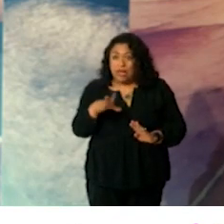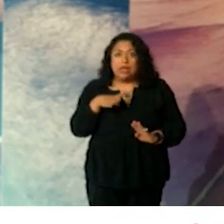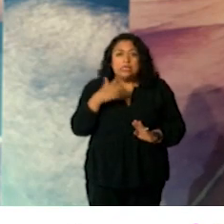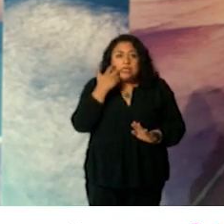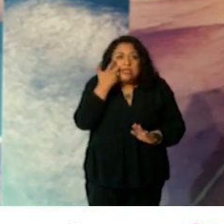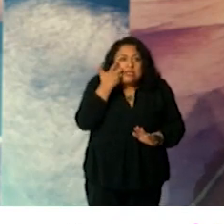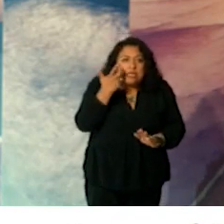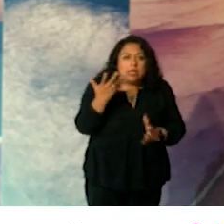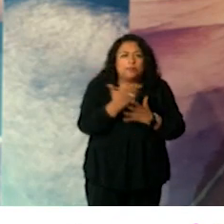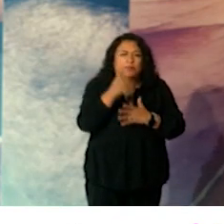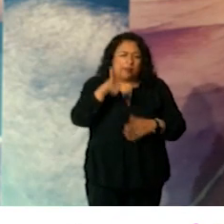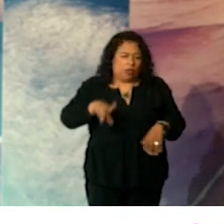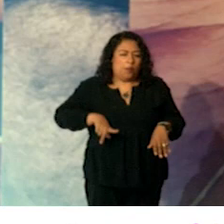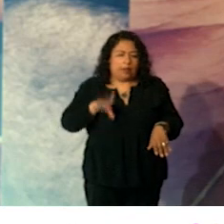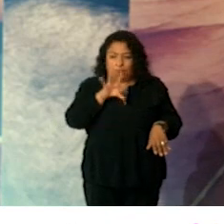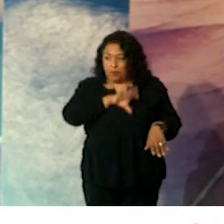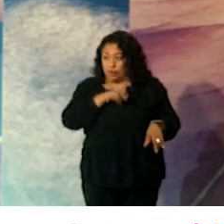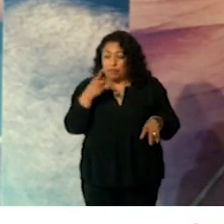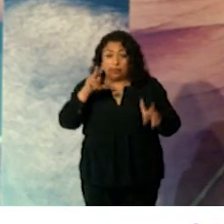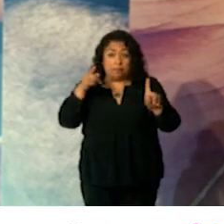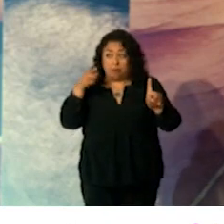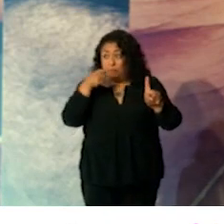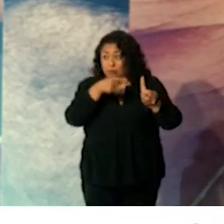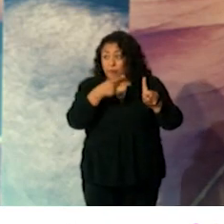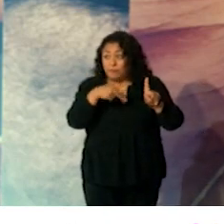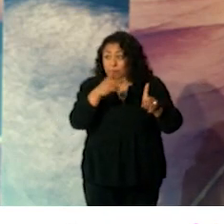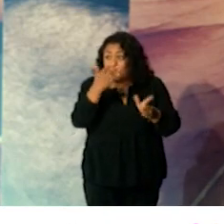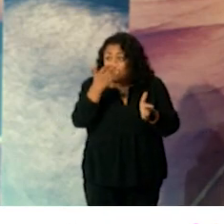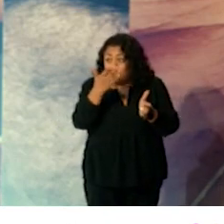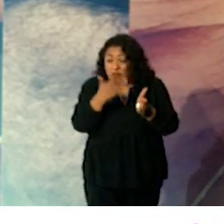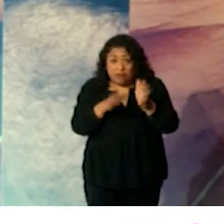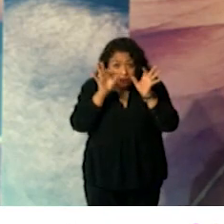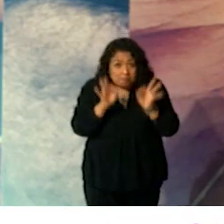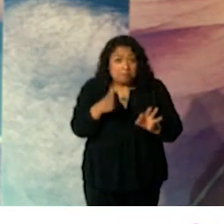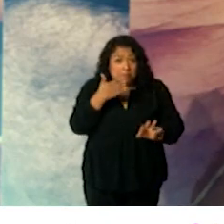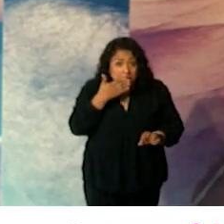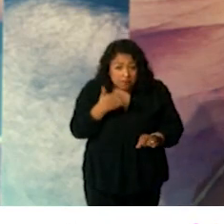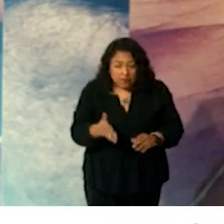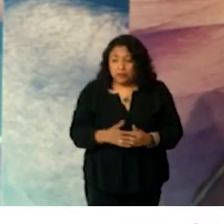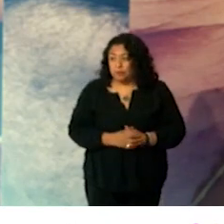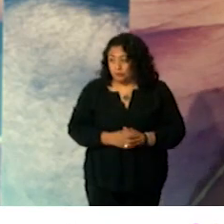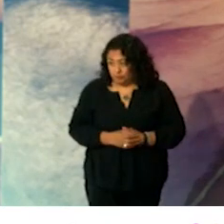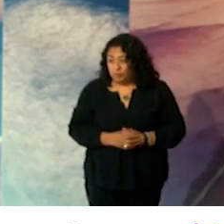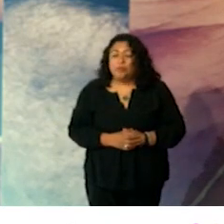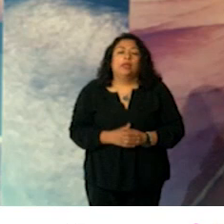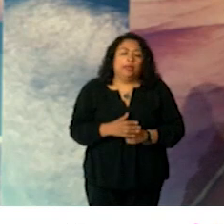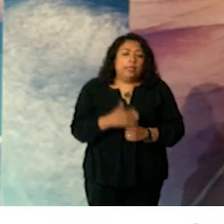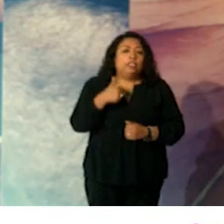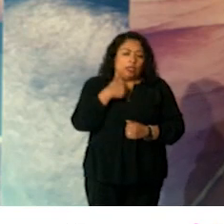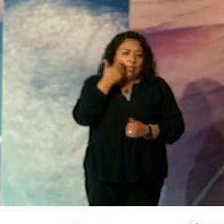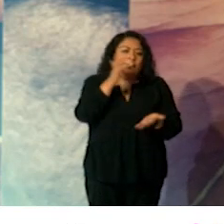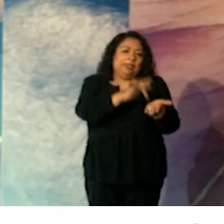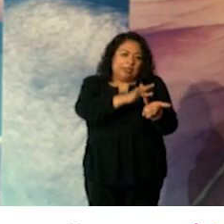porque en general a los gobiernos les encanta hablar de ambición, pero algunas veces falta la efectividad, ¿no? Buenísimo. Pues yo les quiero